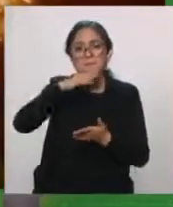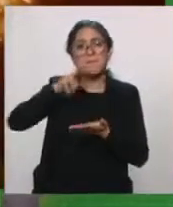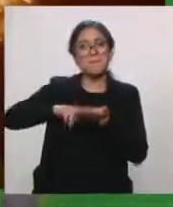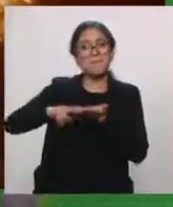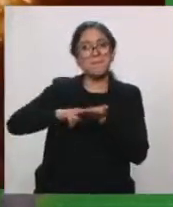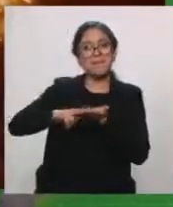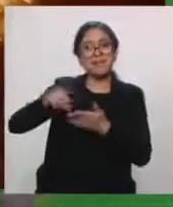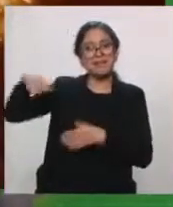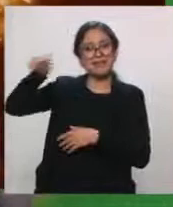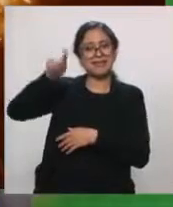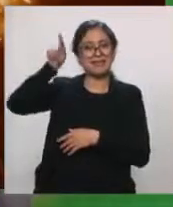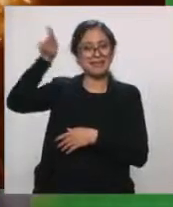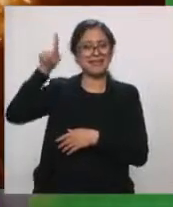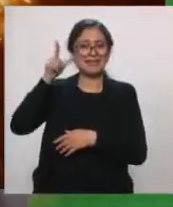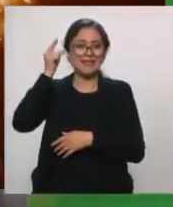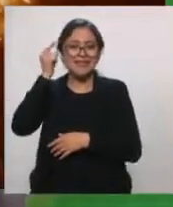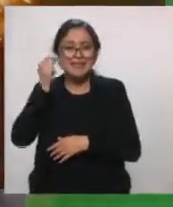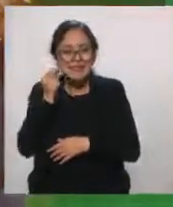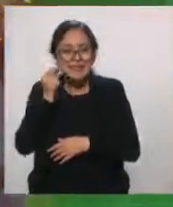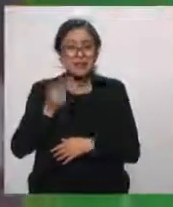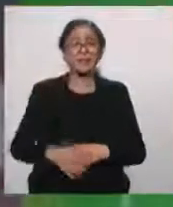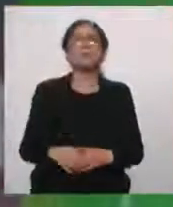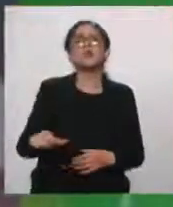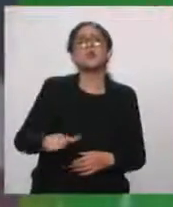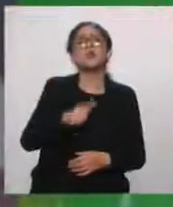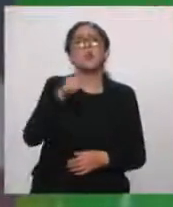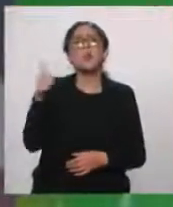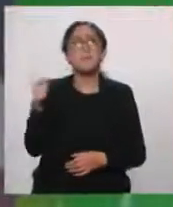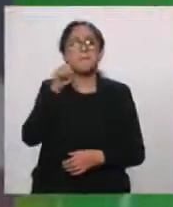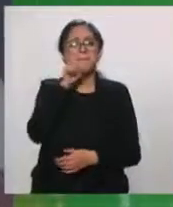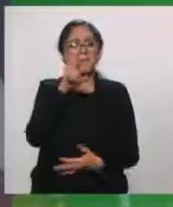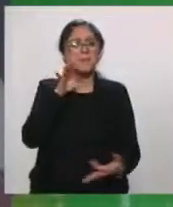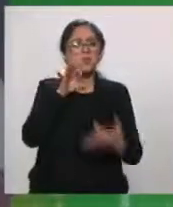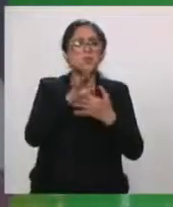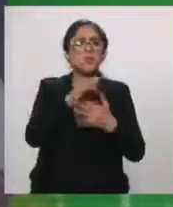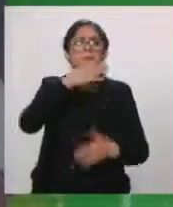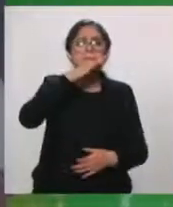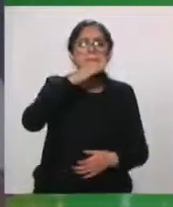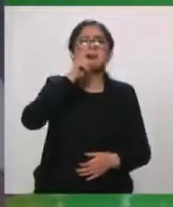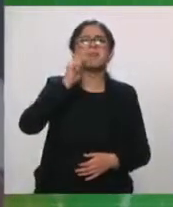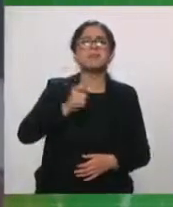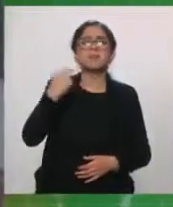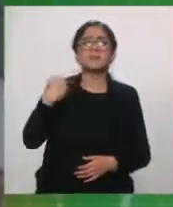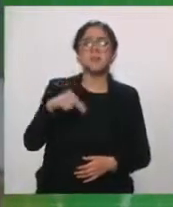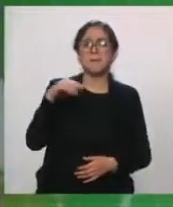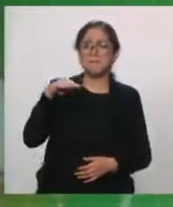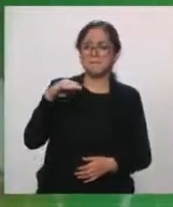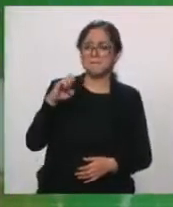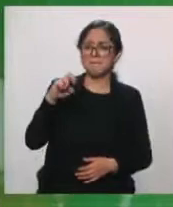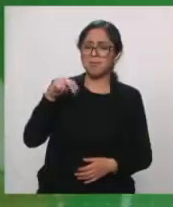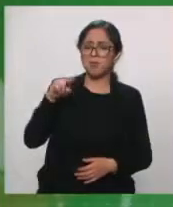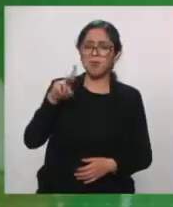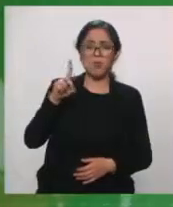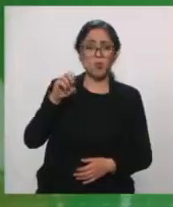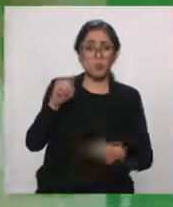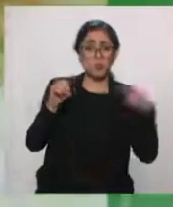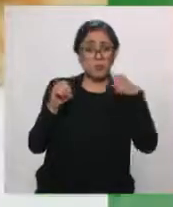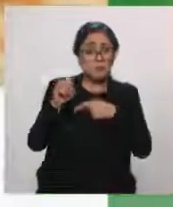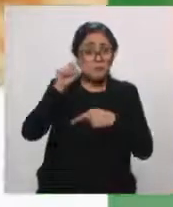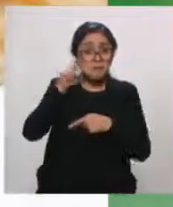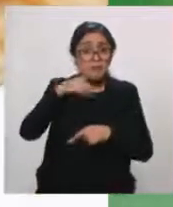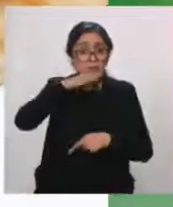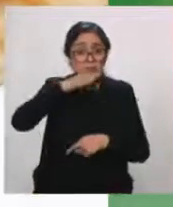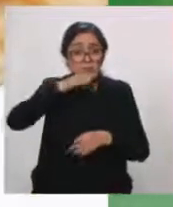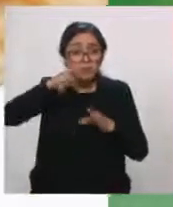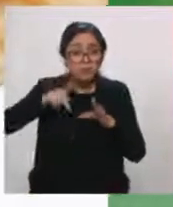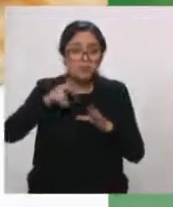luego hay parientes del pozole. Por ejemplo, el menudo, en estricto sentido, no es pozole, pero es un